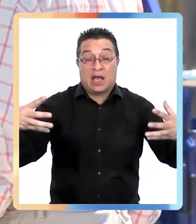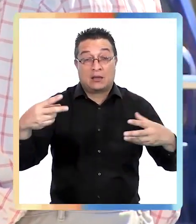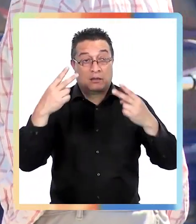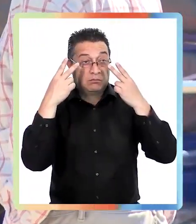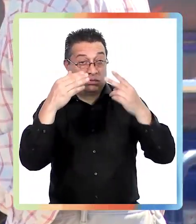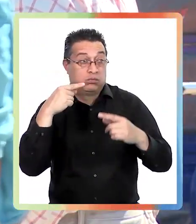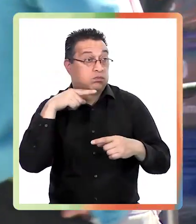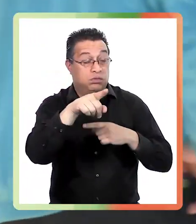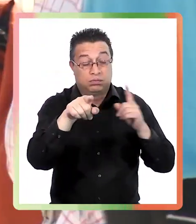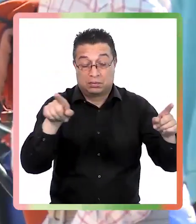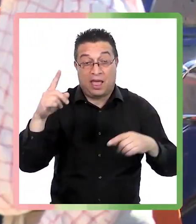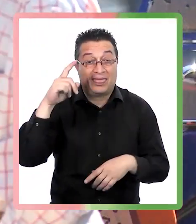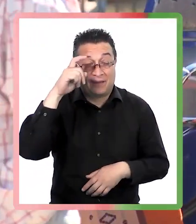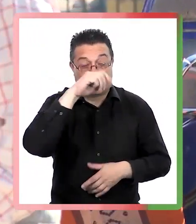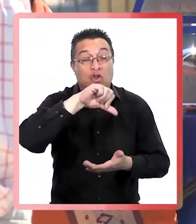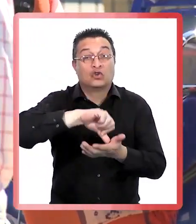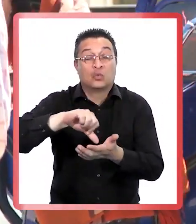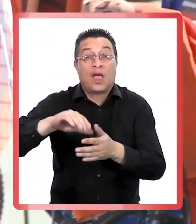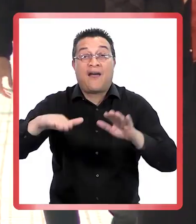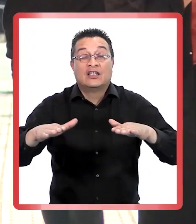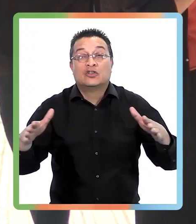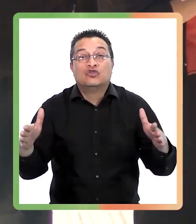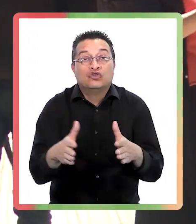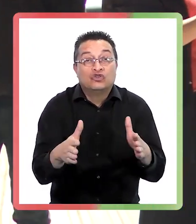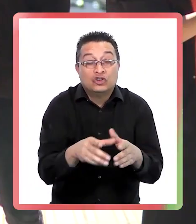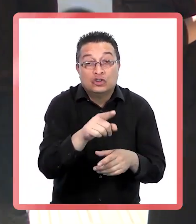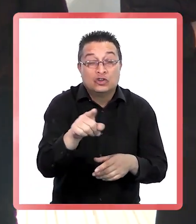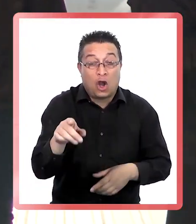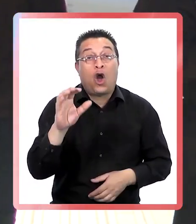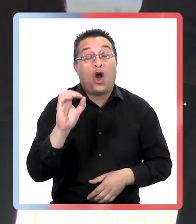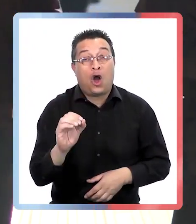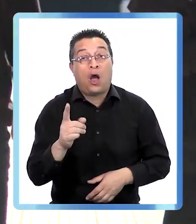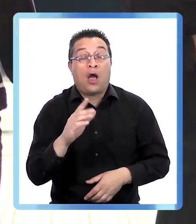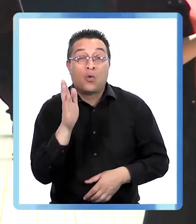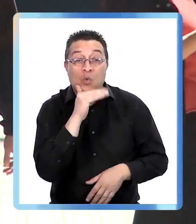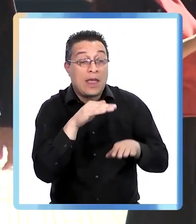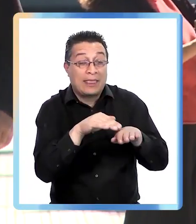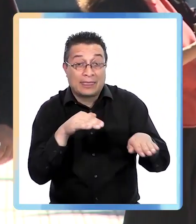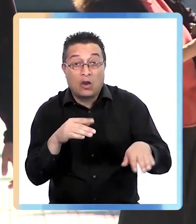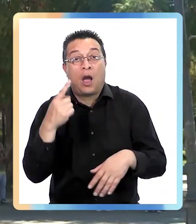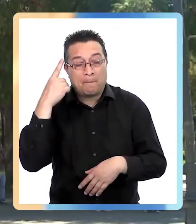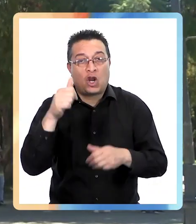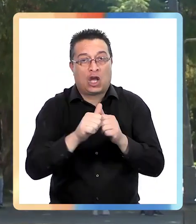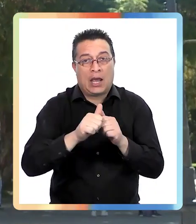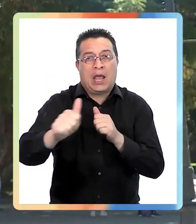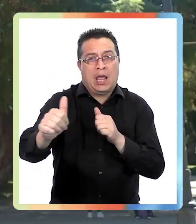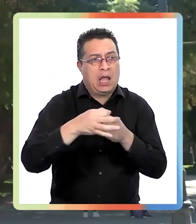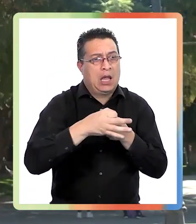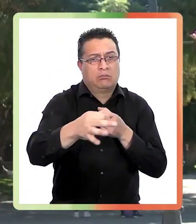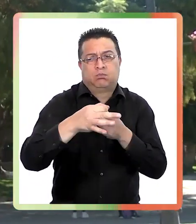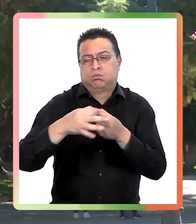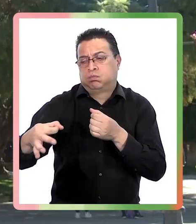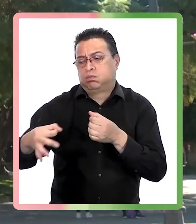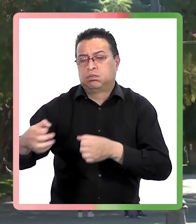los medios de transporte son complejos, o en ciudades que a veces son más pequeñas, pero que si bien puede que no tengan taco, tienen largas distancias por